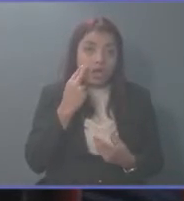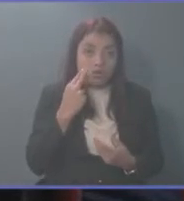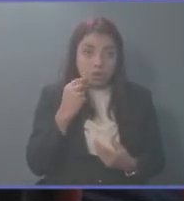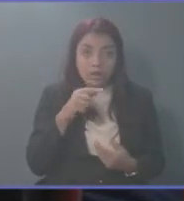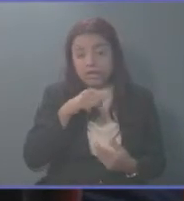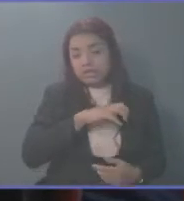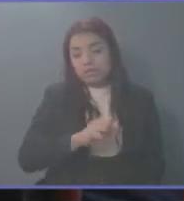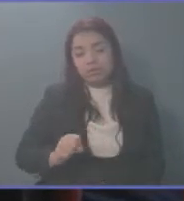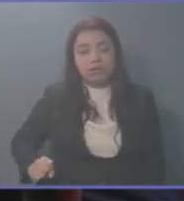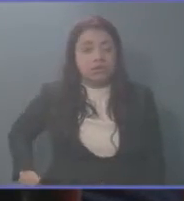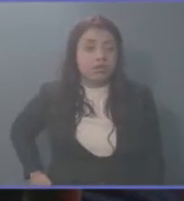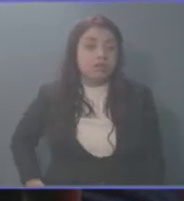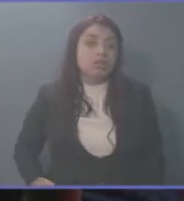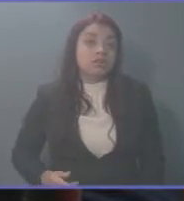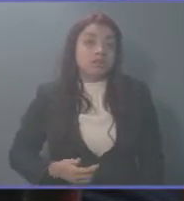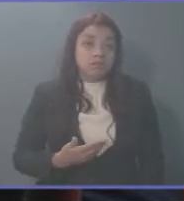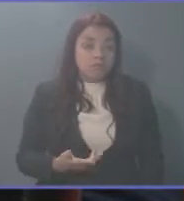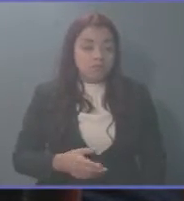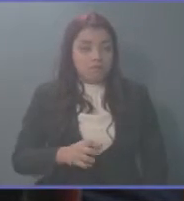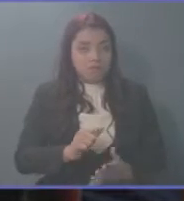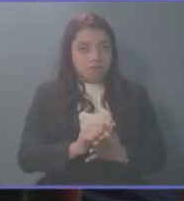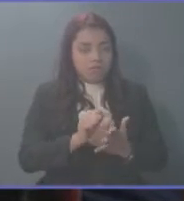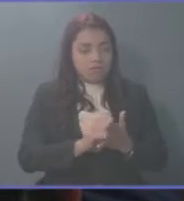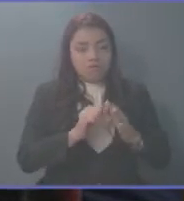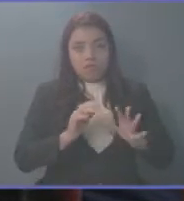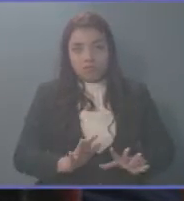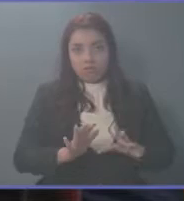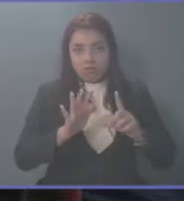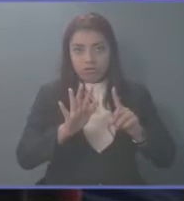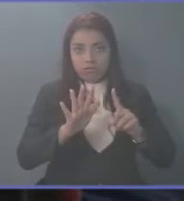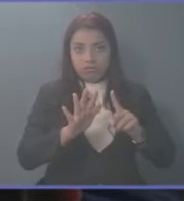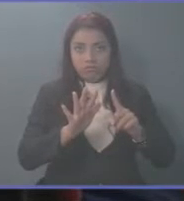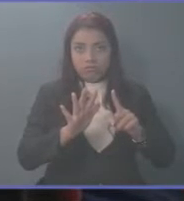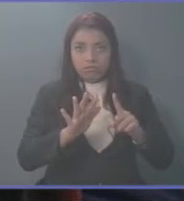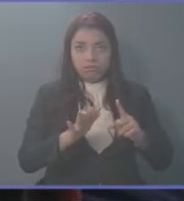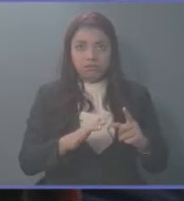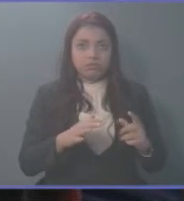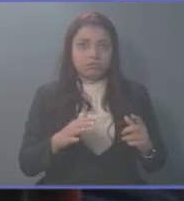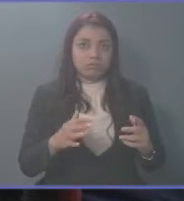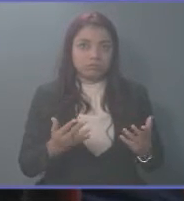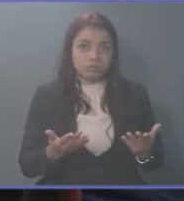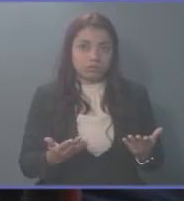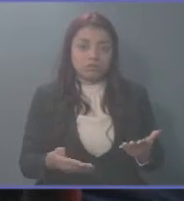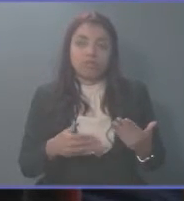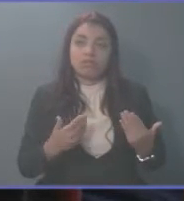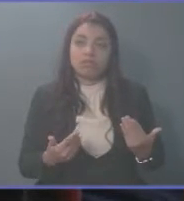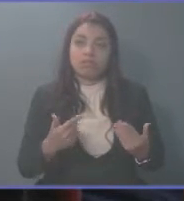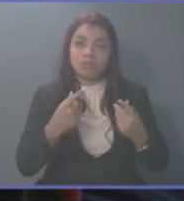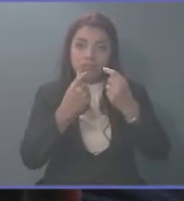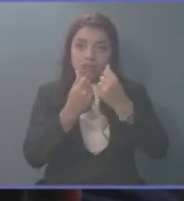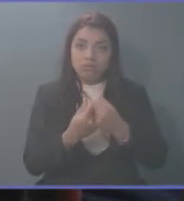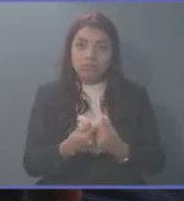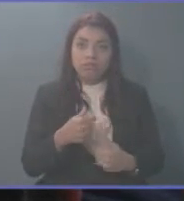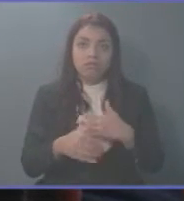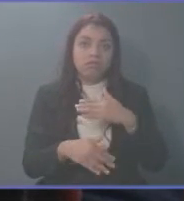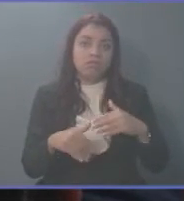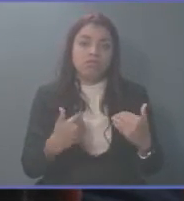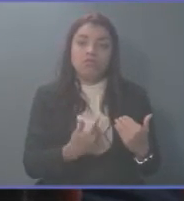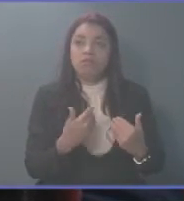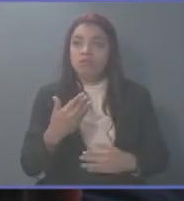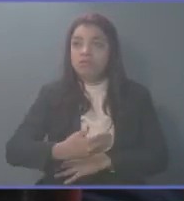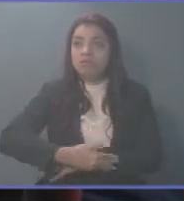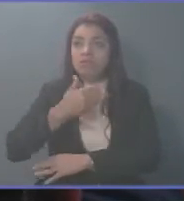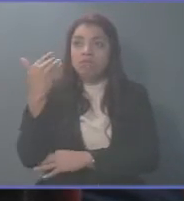Salvador, estableciendo en su artículo 16 que el presupuesto de gastos e inversiones anuales del